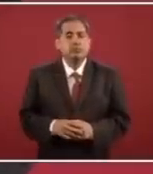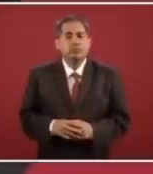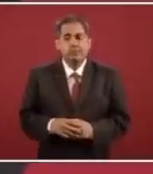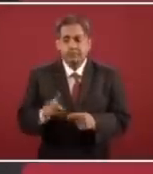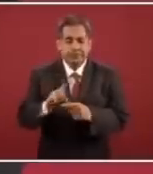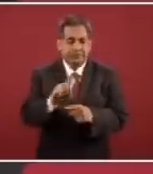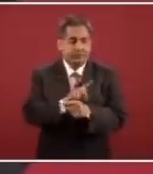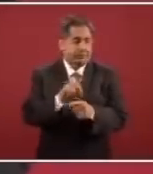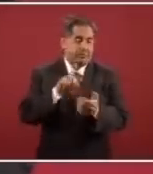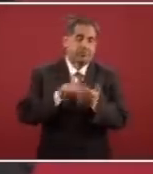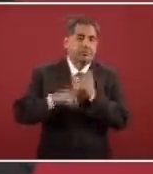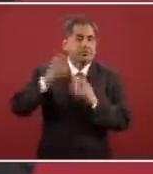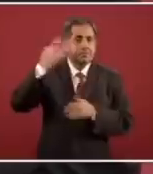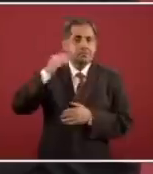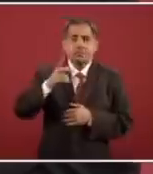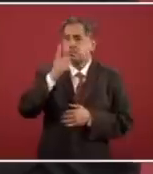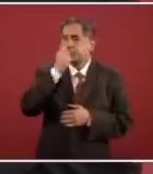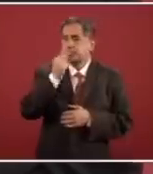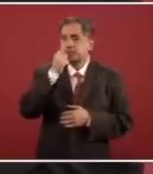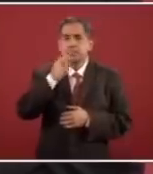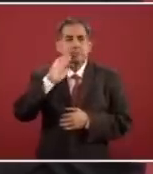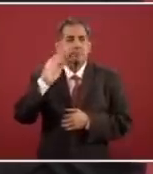desde la Policía Federal.